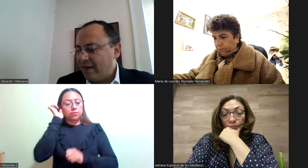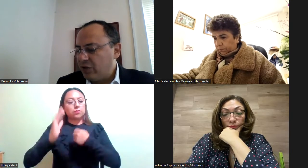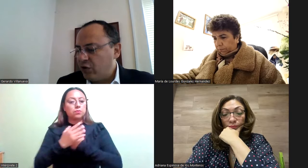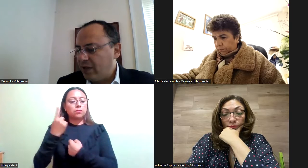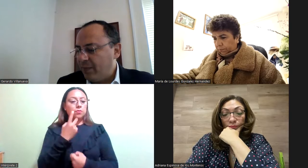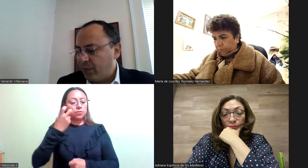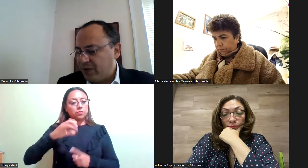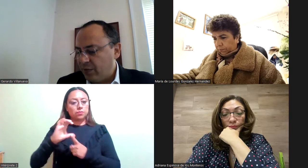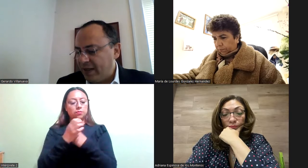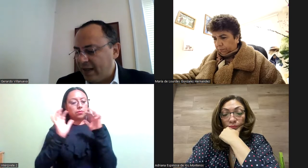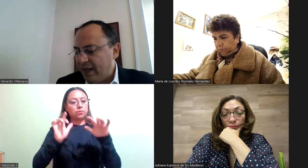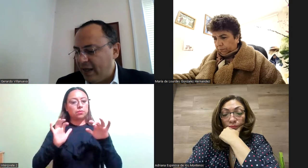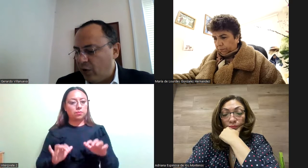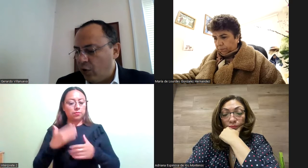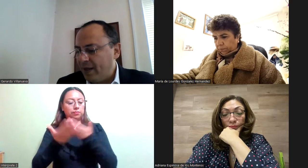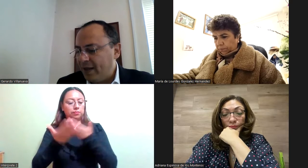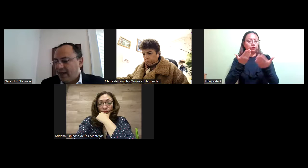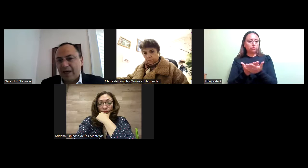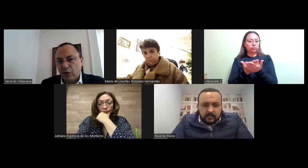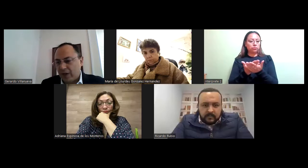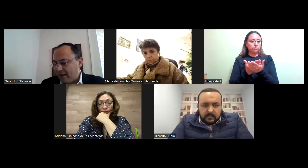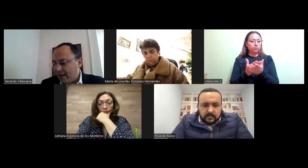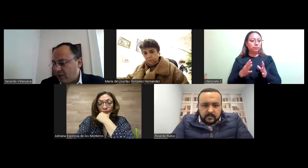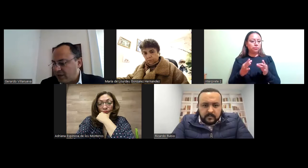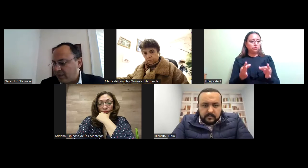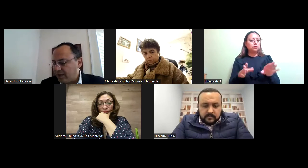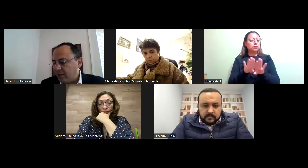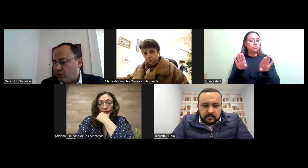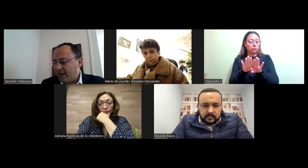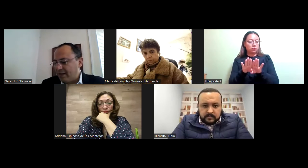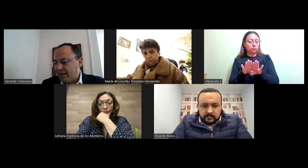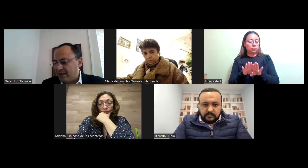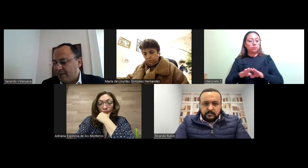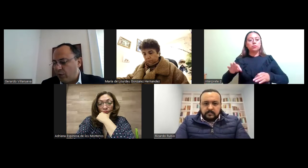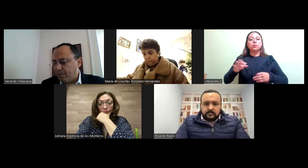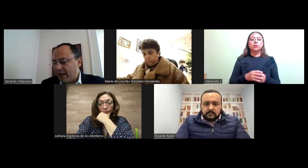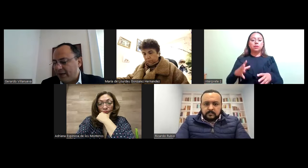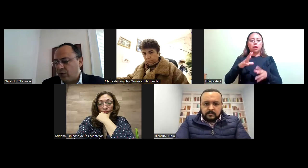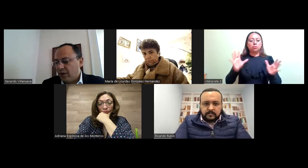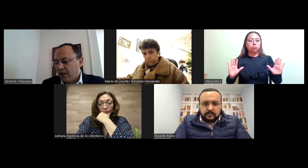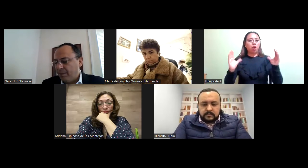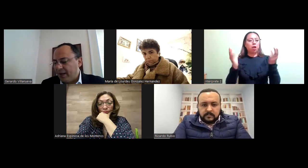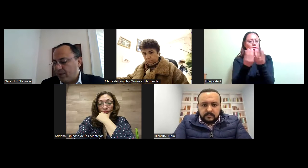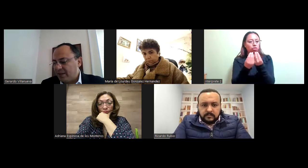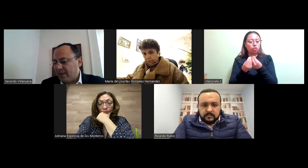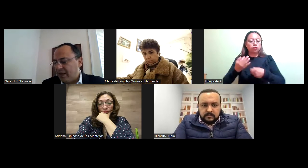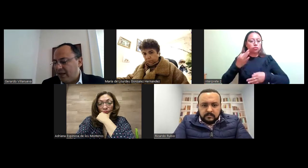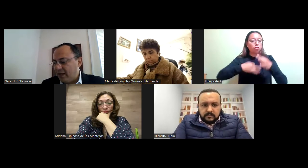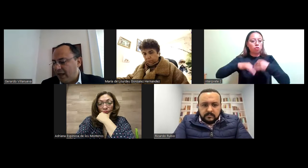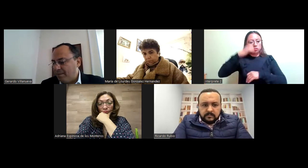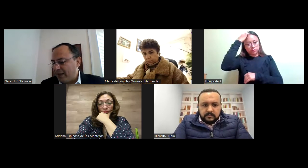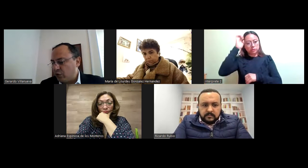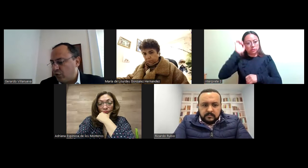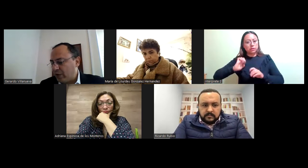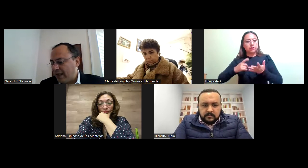la redacción de la propuesta original engloba a la totalidad de los establecimientos mercantiles de bajo impacto, impacto vecinal